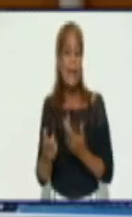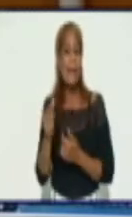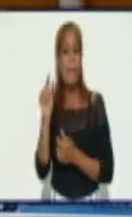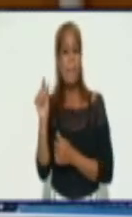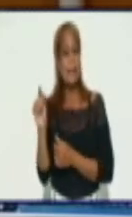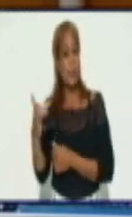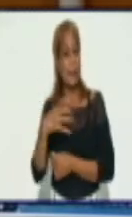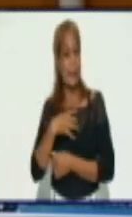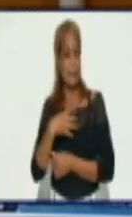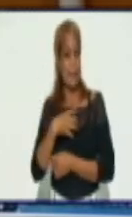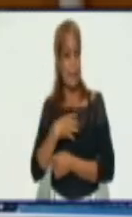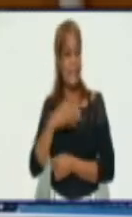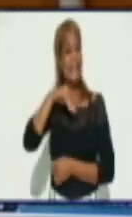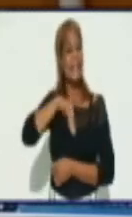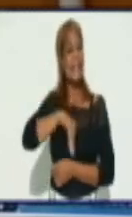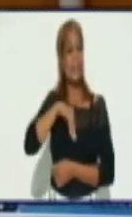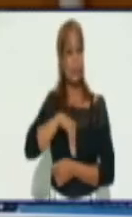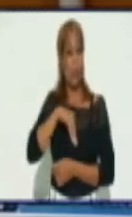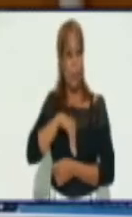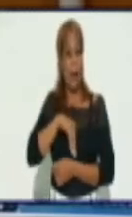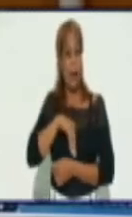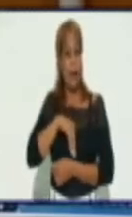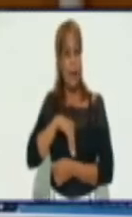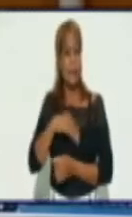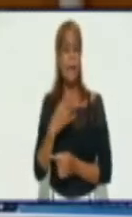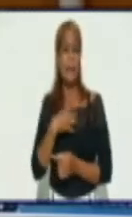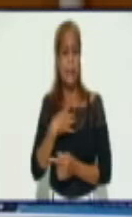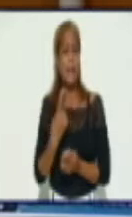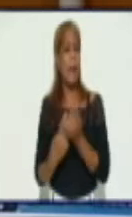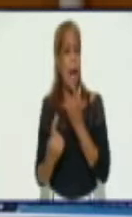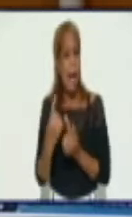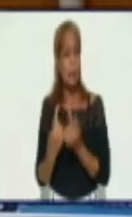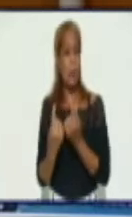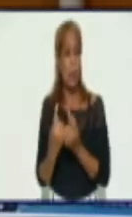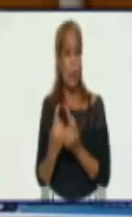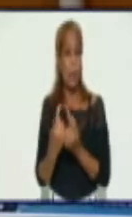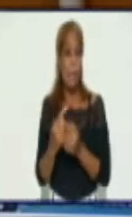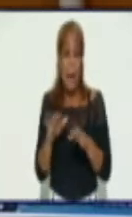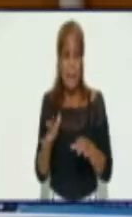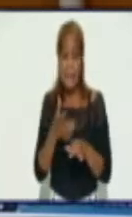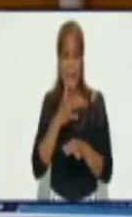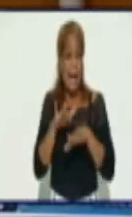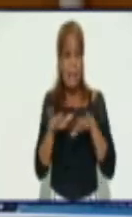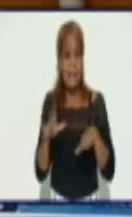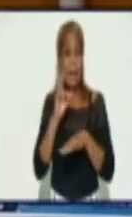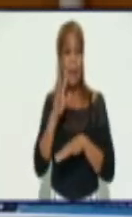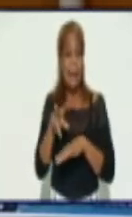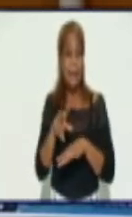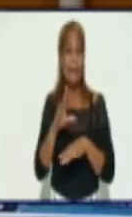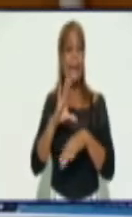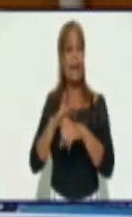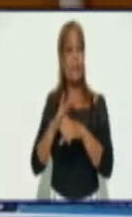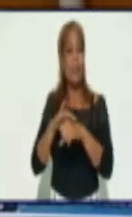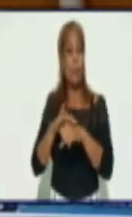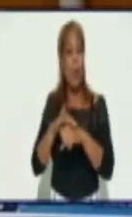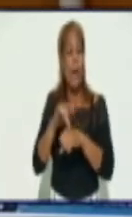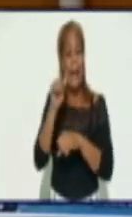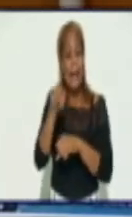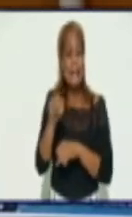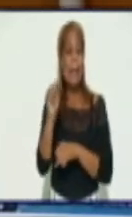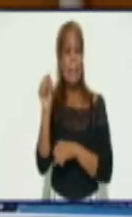y dan indicios de posible de estar enfermo son los primeros que hay que hablar todos los días